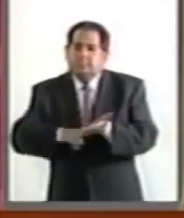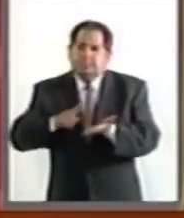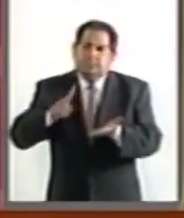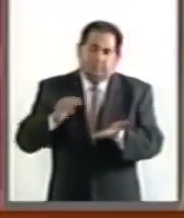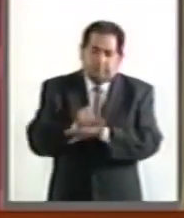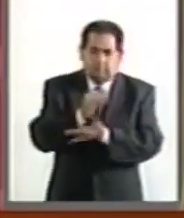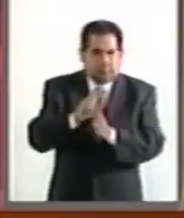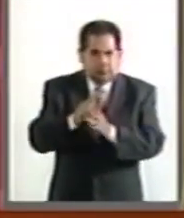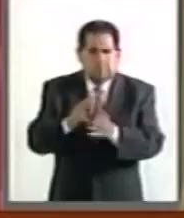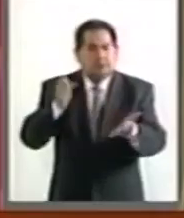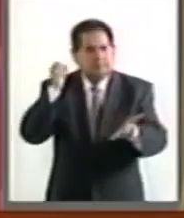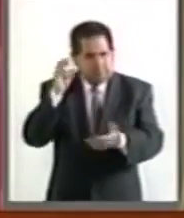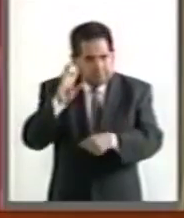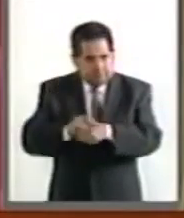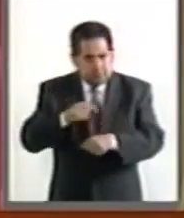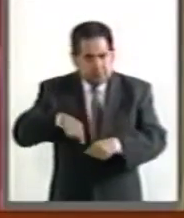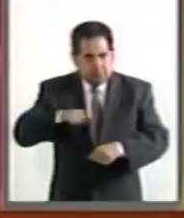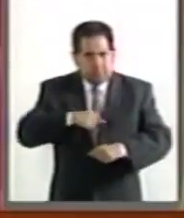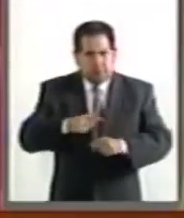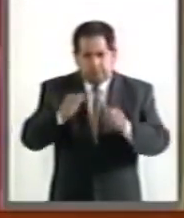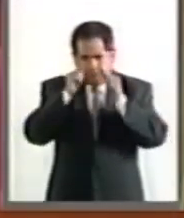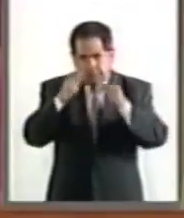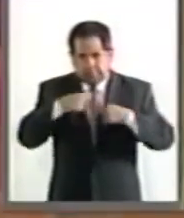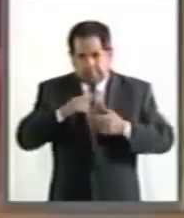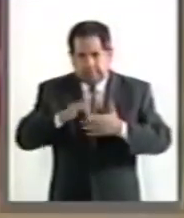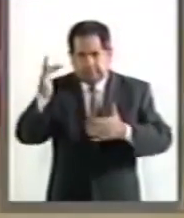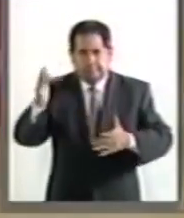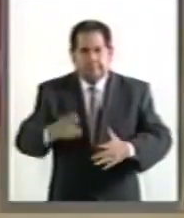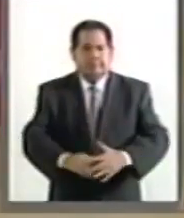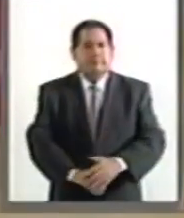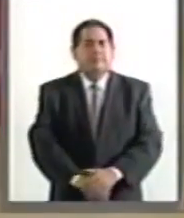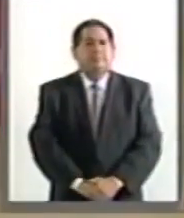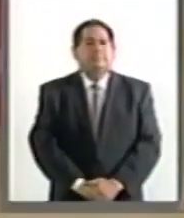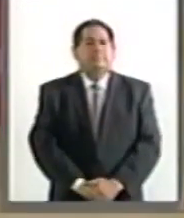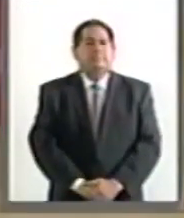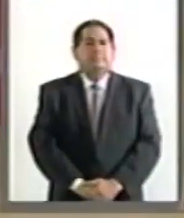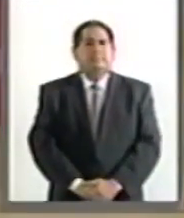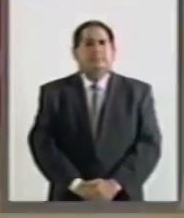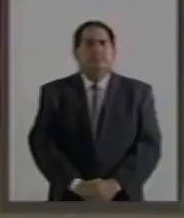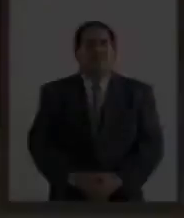para aprobarlo. Muchas gracias por su atención. Gracias, senadora.